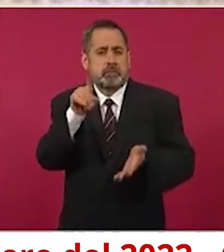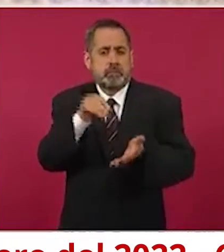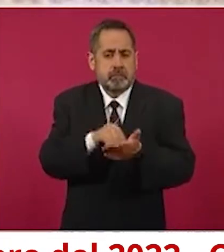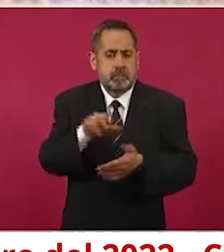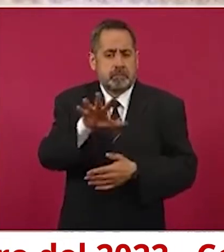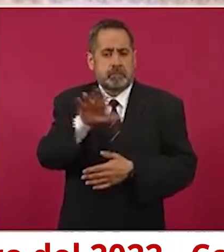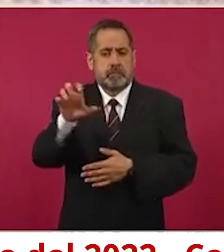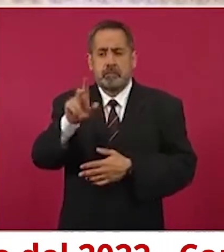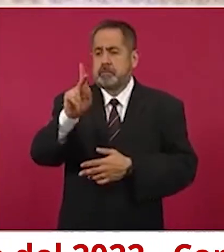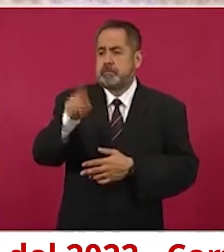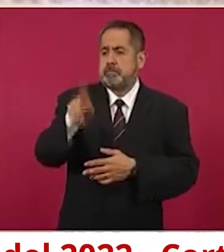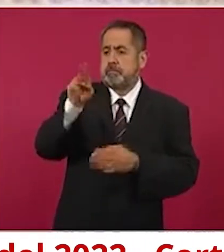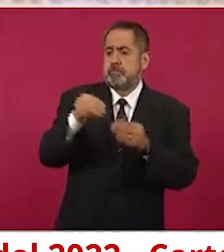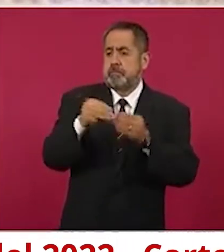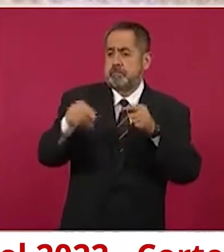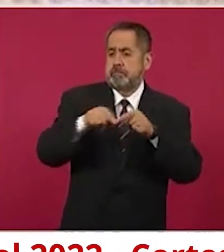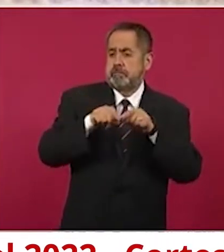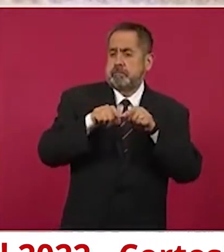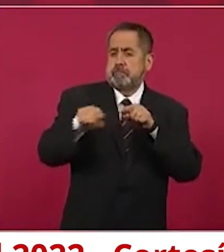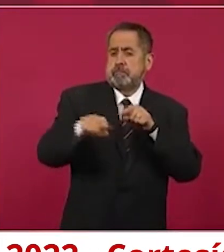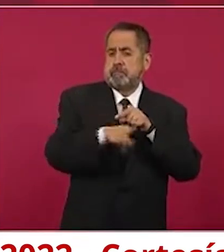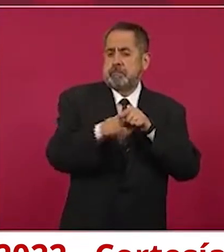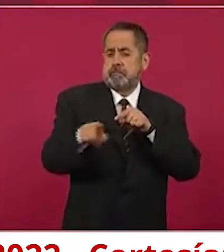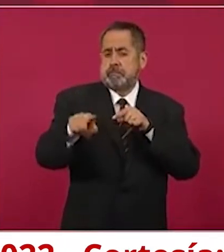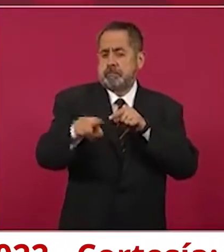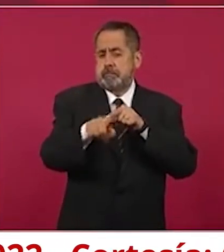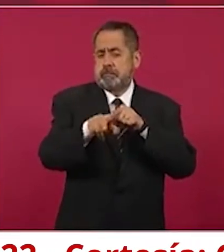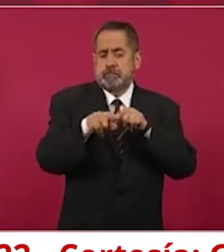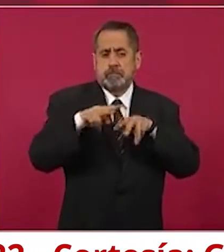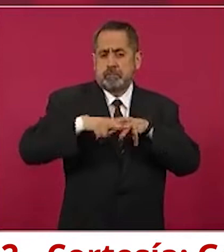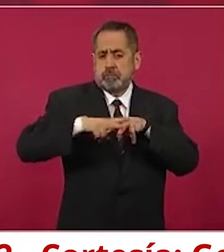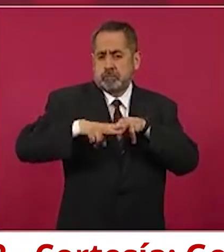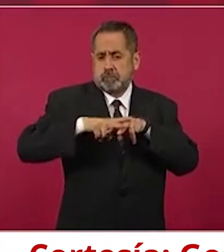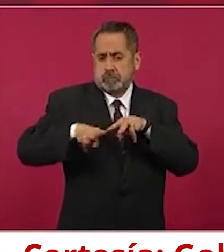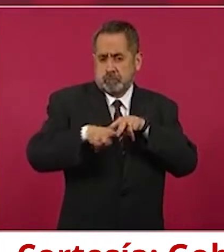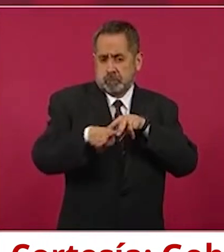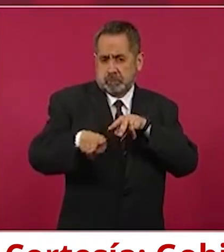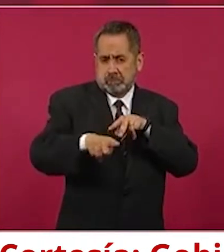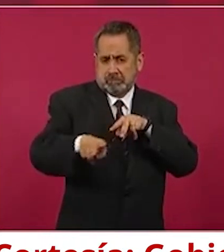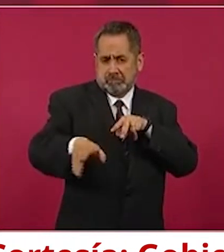1,500 kilómetros de vías férreas.